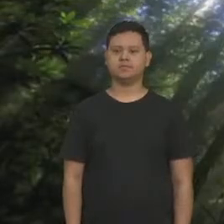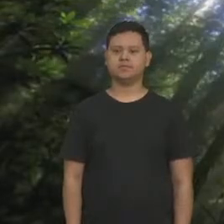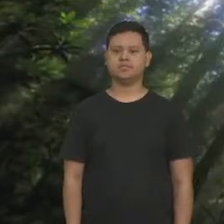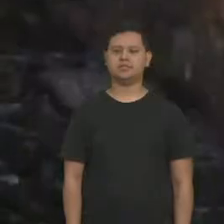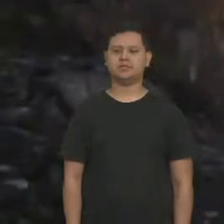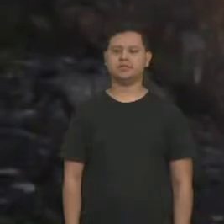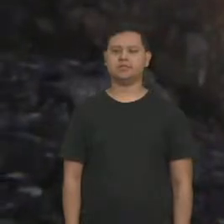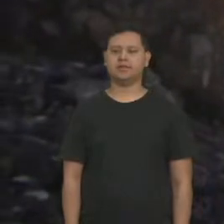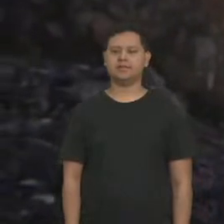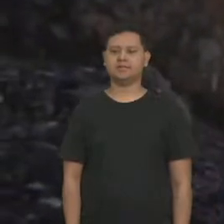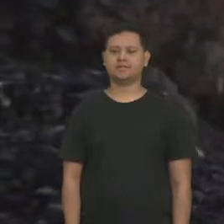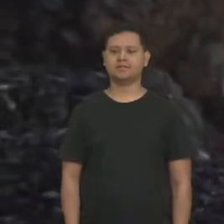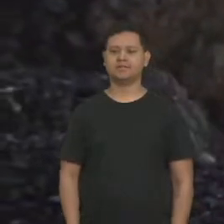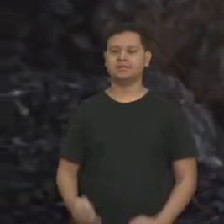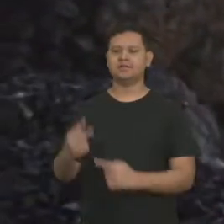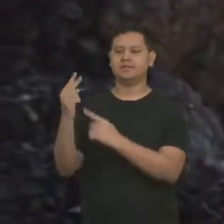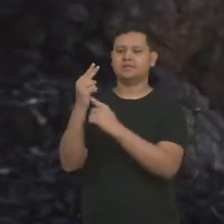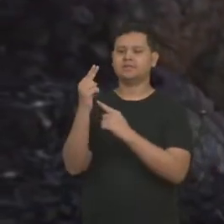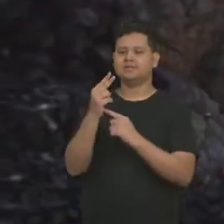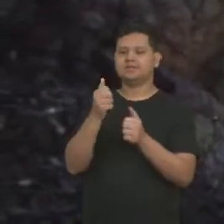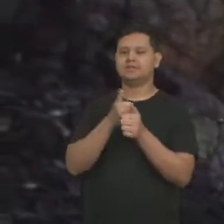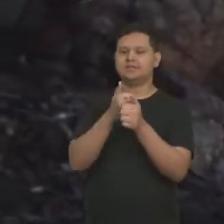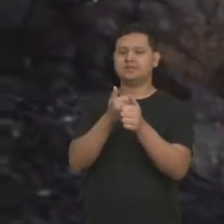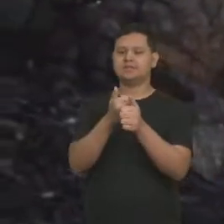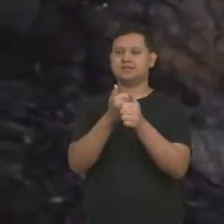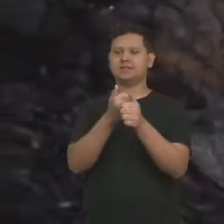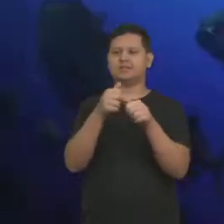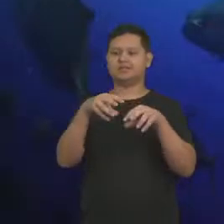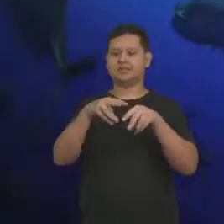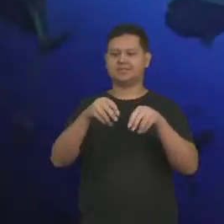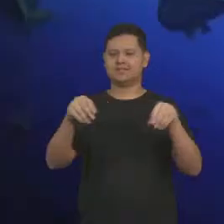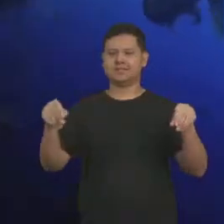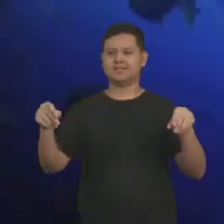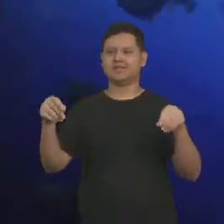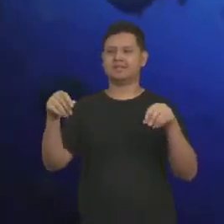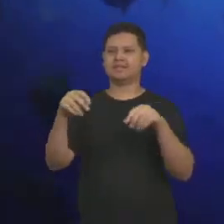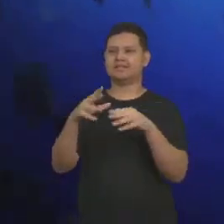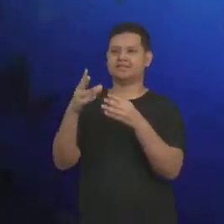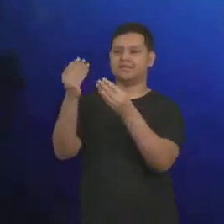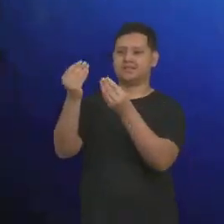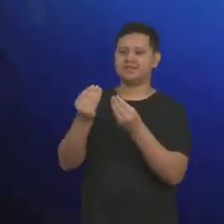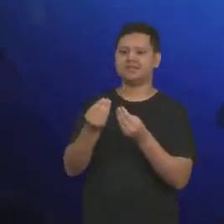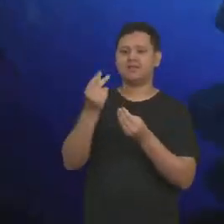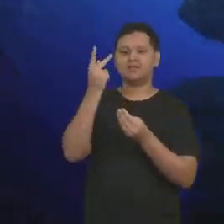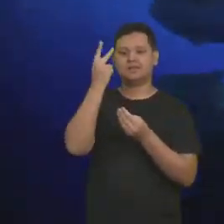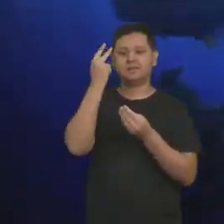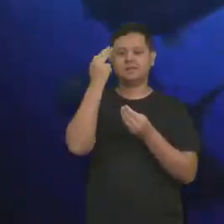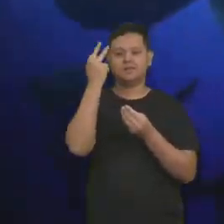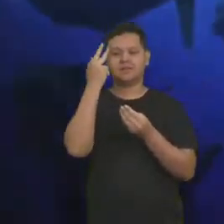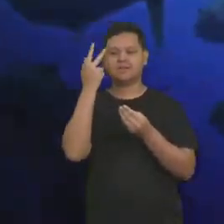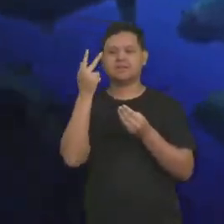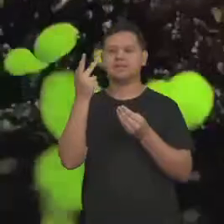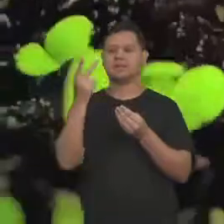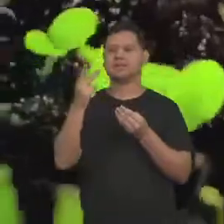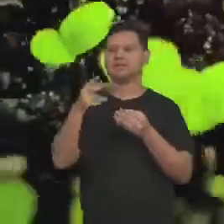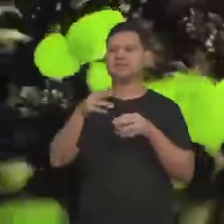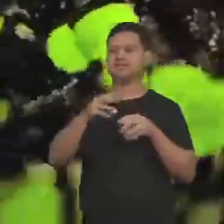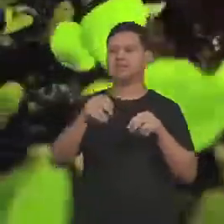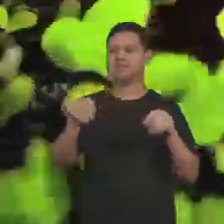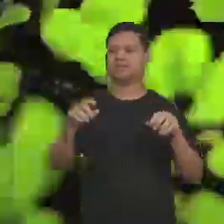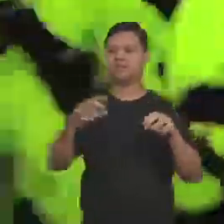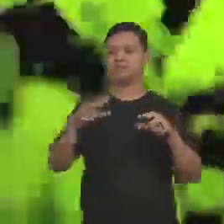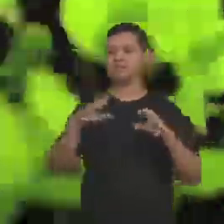Creyentes y no creyentes, estamos de acuerdo en que la tierra es una herencia común cuyos frutos